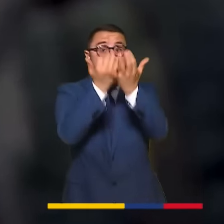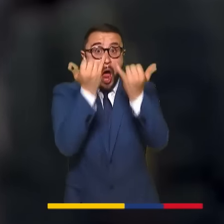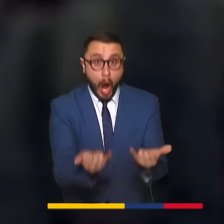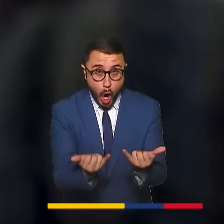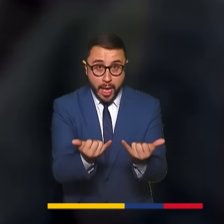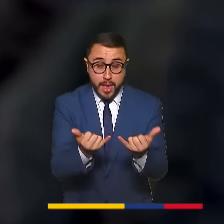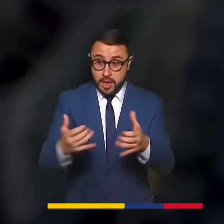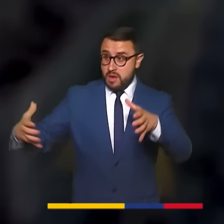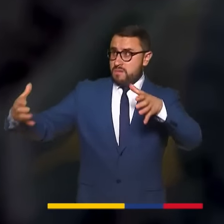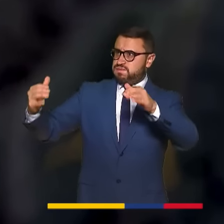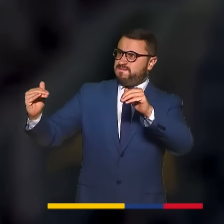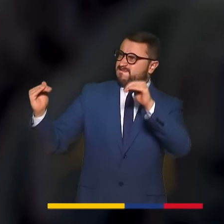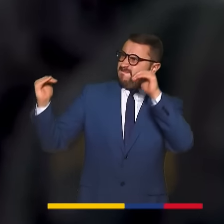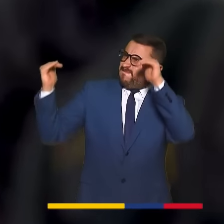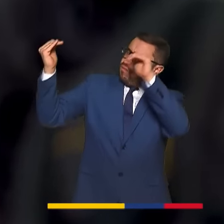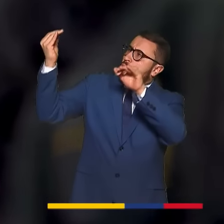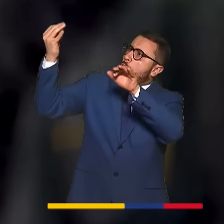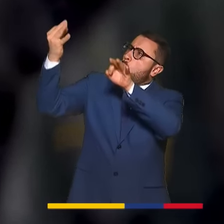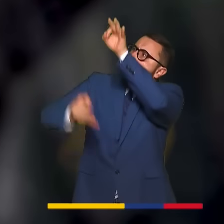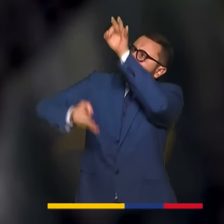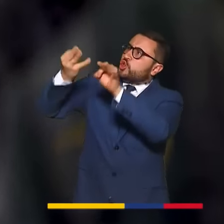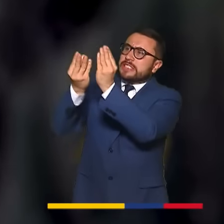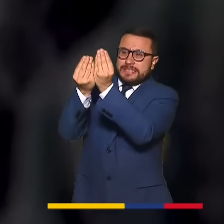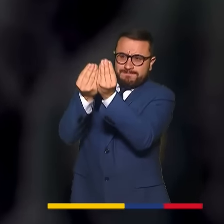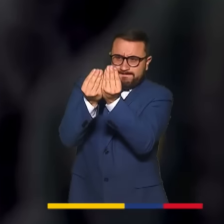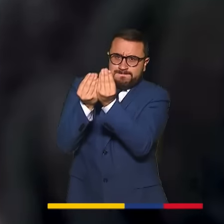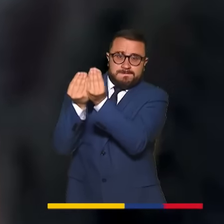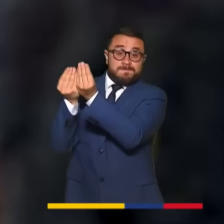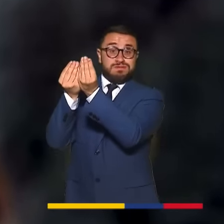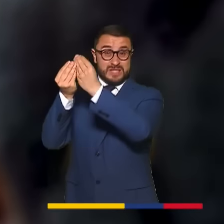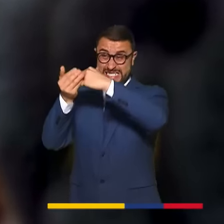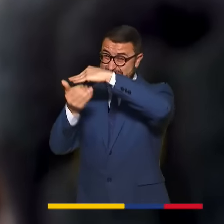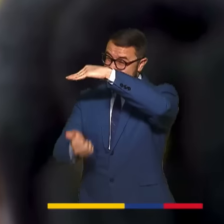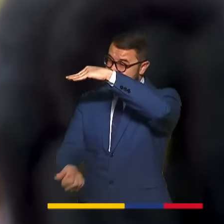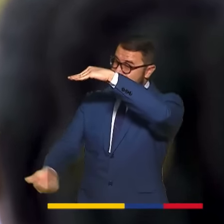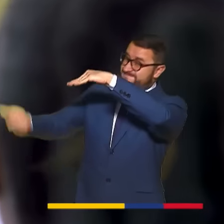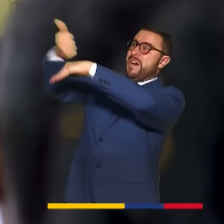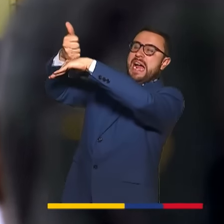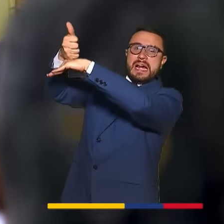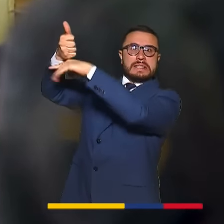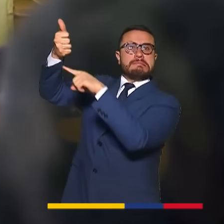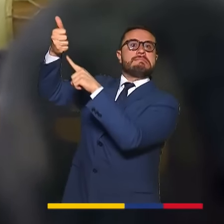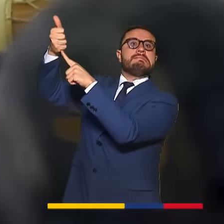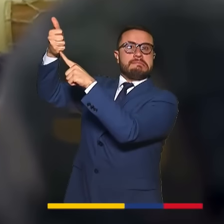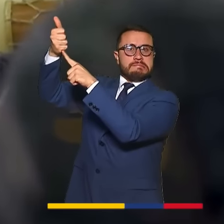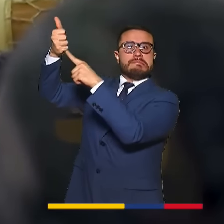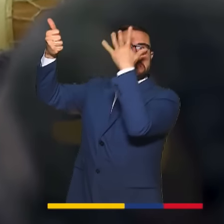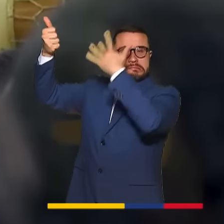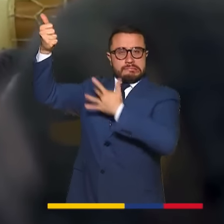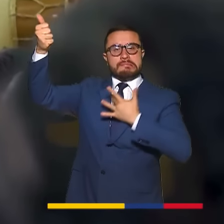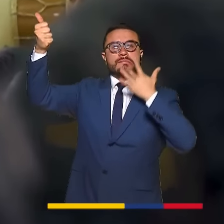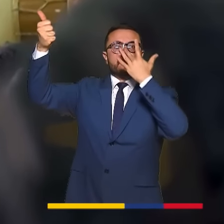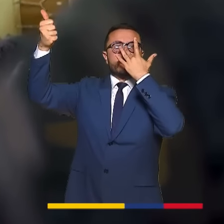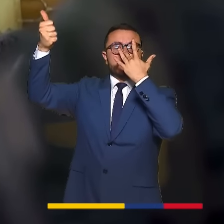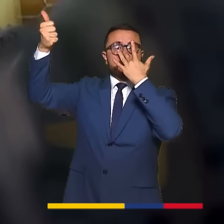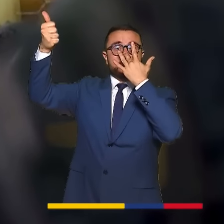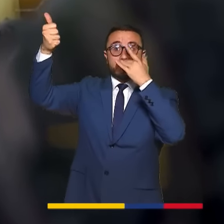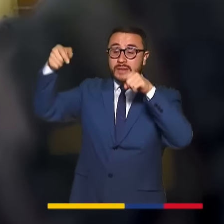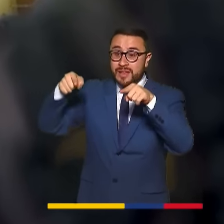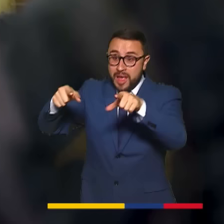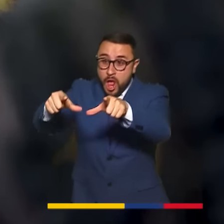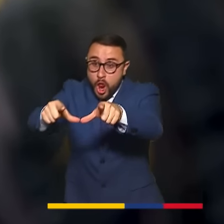justicia, la Corte Suprema de Justicia, en un lugar creado